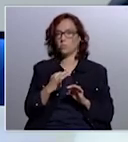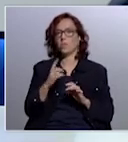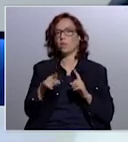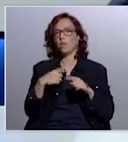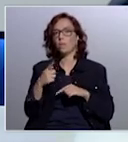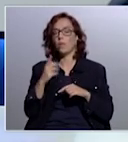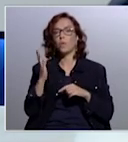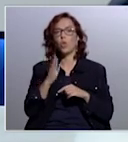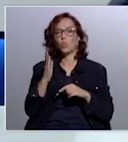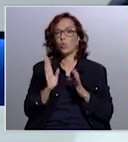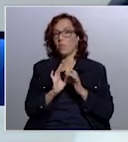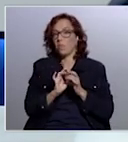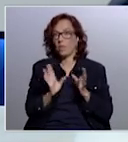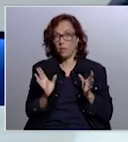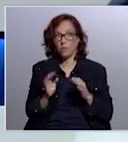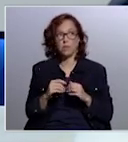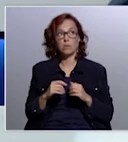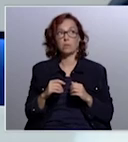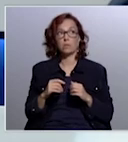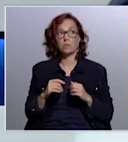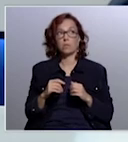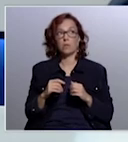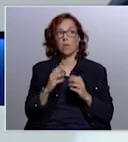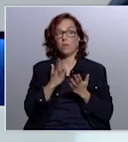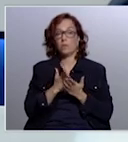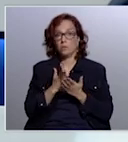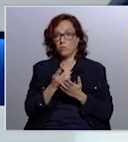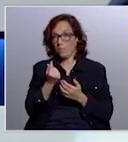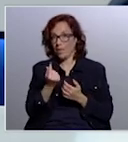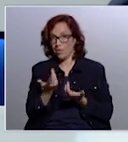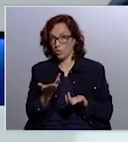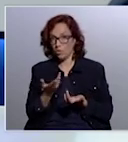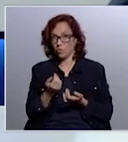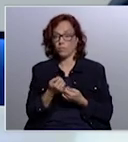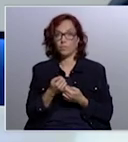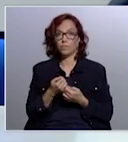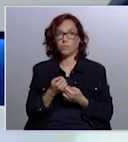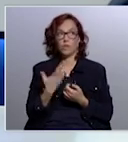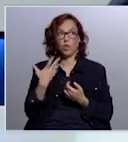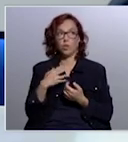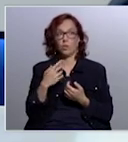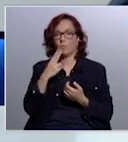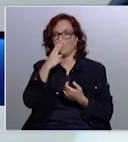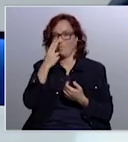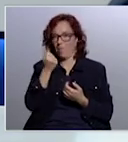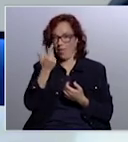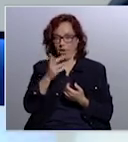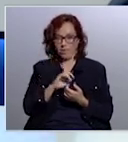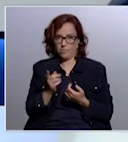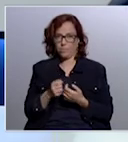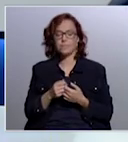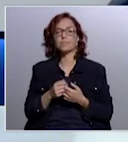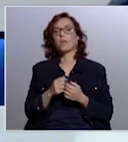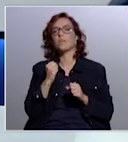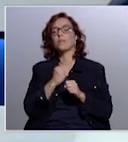trabajamos con productores independientes y ahí también nos asesoramos un poco en los precios porque no es no es la intención de ganar yo te digo nosotros trabajamos